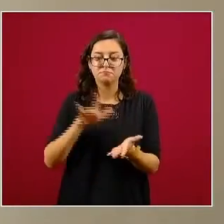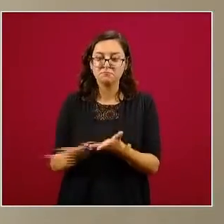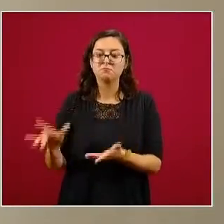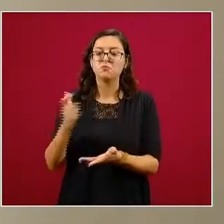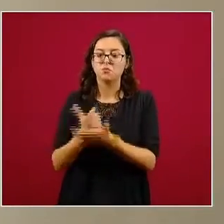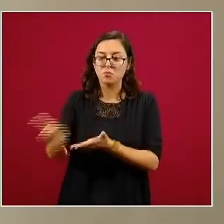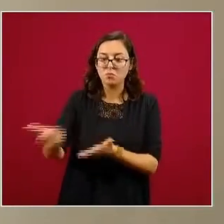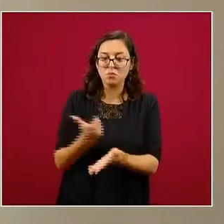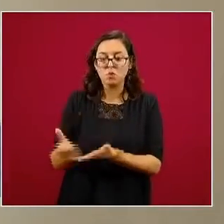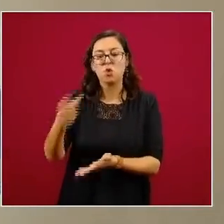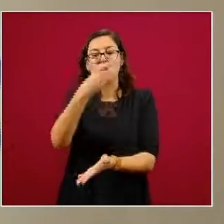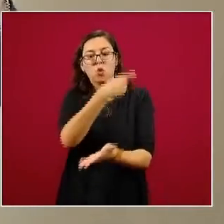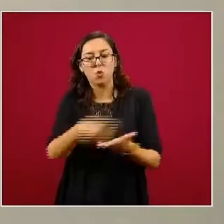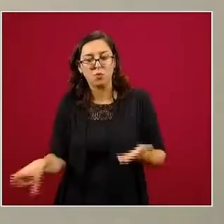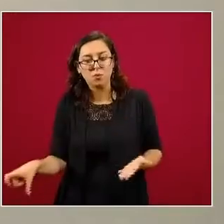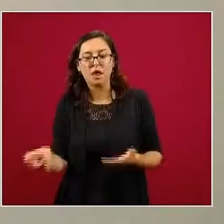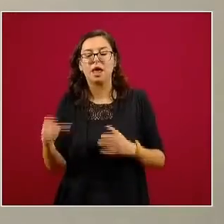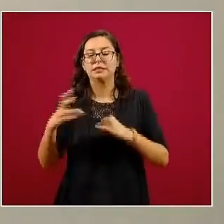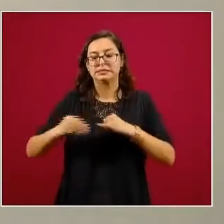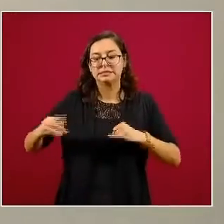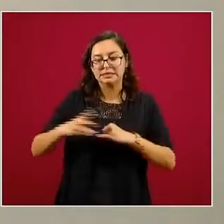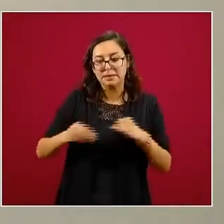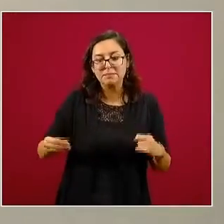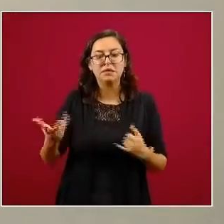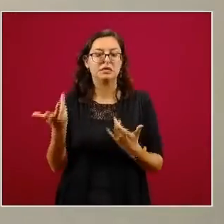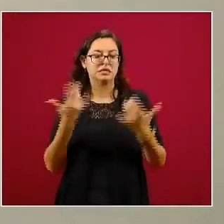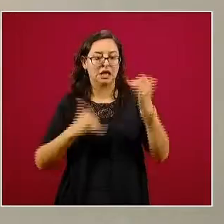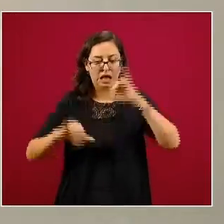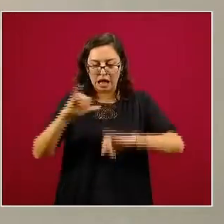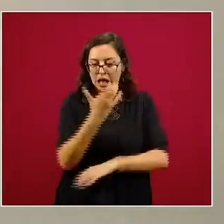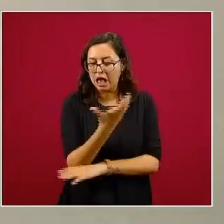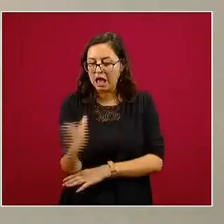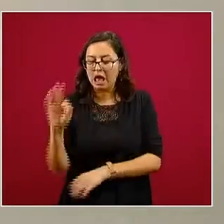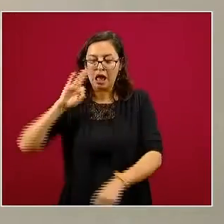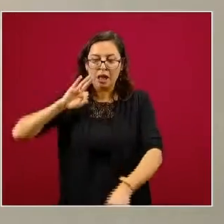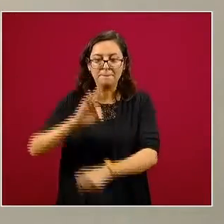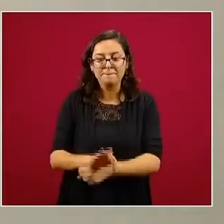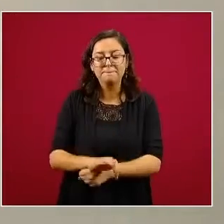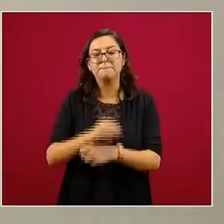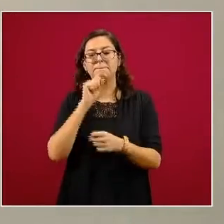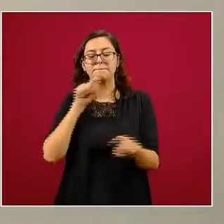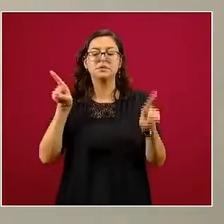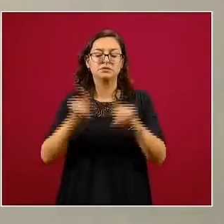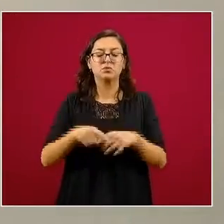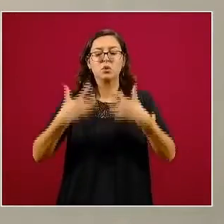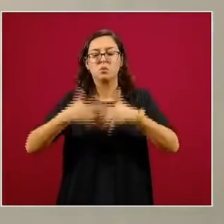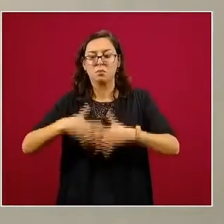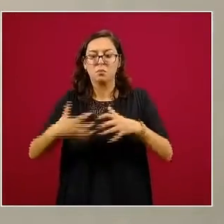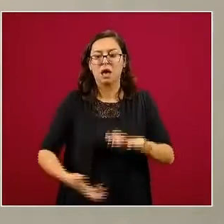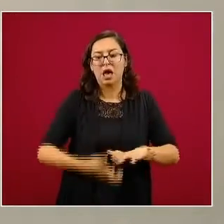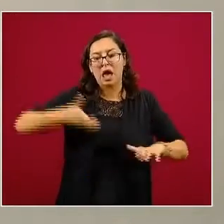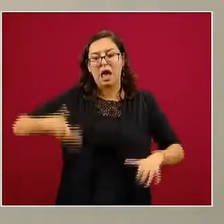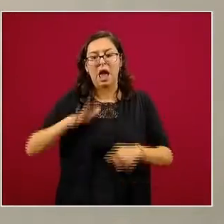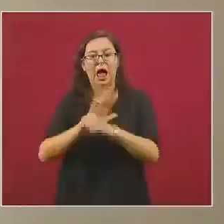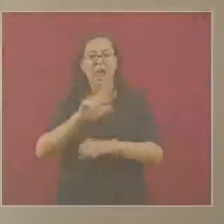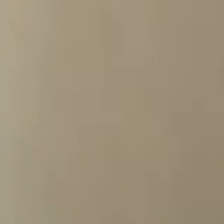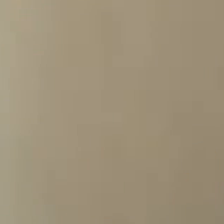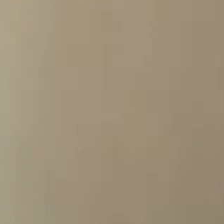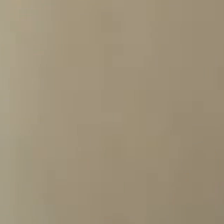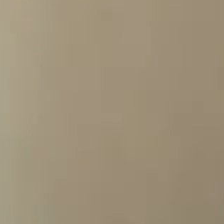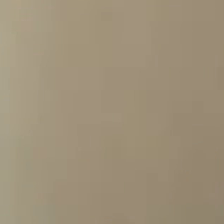34.5% de la población del estado de Puebla está en la educación, ya sea como estudiantes o